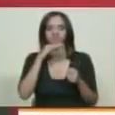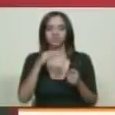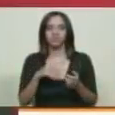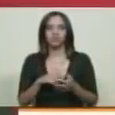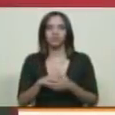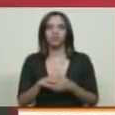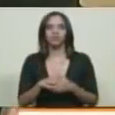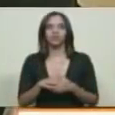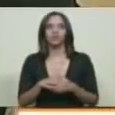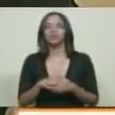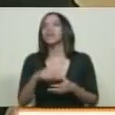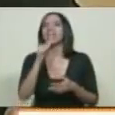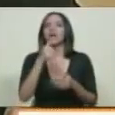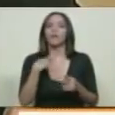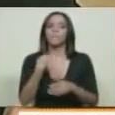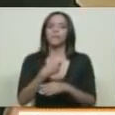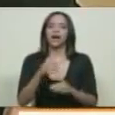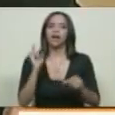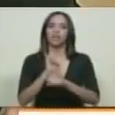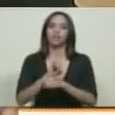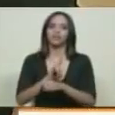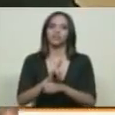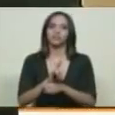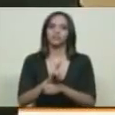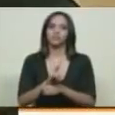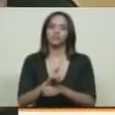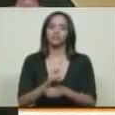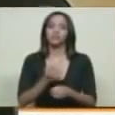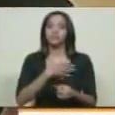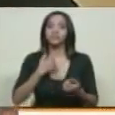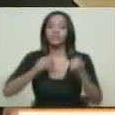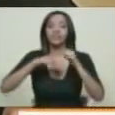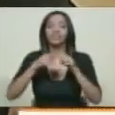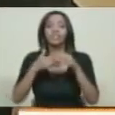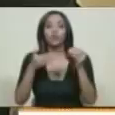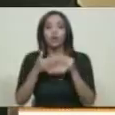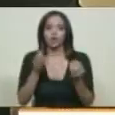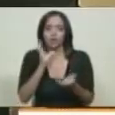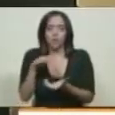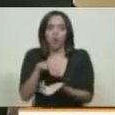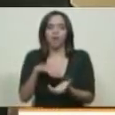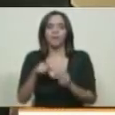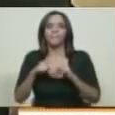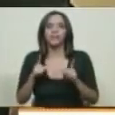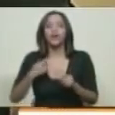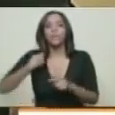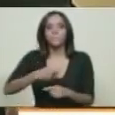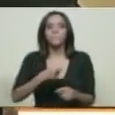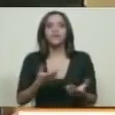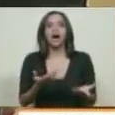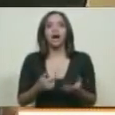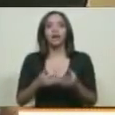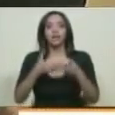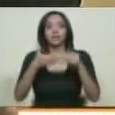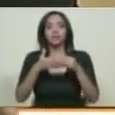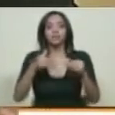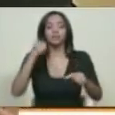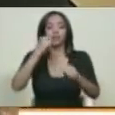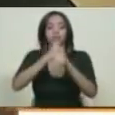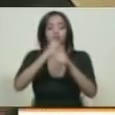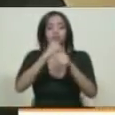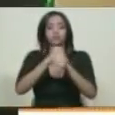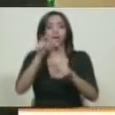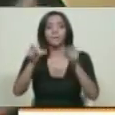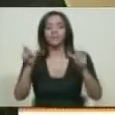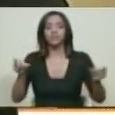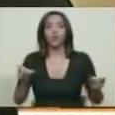¿Quieres pagar, quieres de verdad vender en dólares? No hay ningún problema. Eso sí, pero paga tus empleados en dólares,